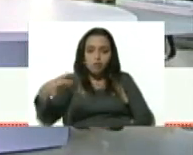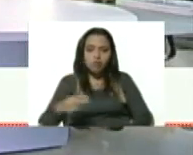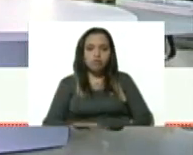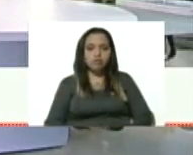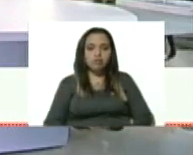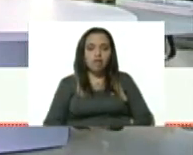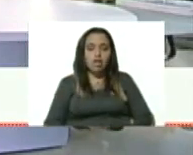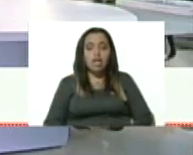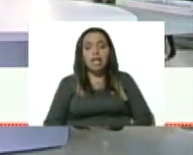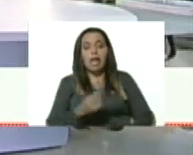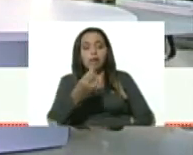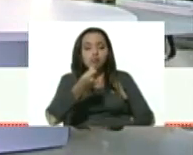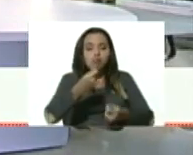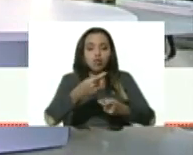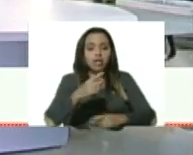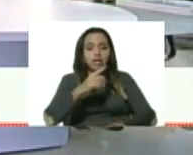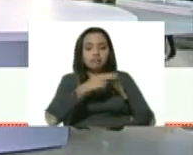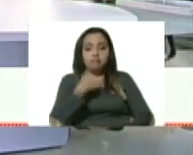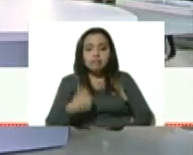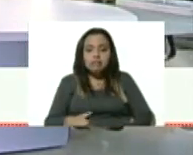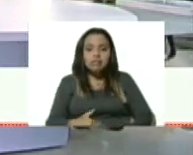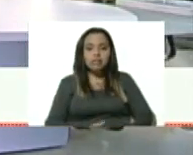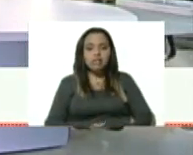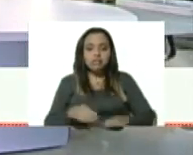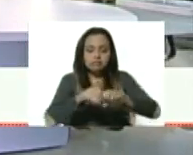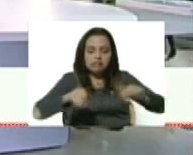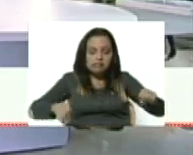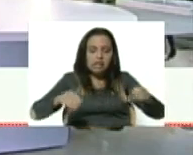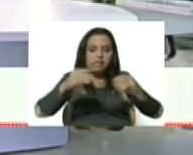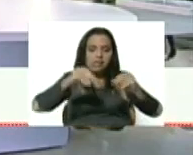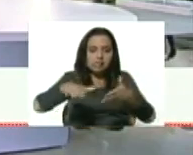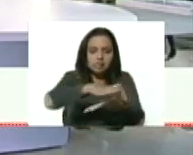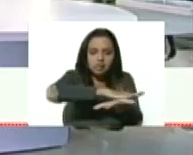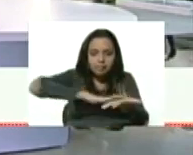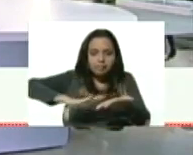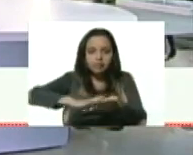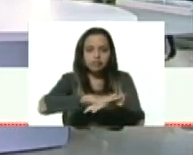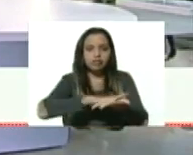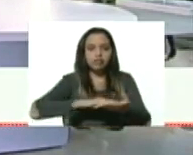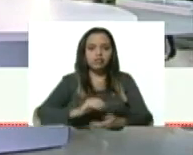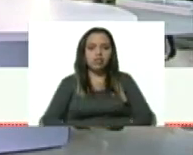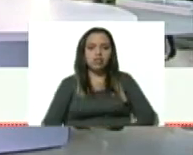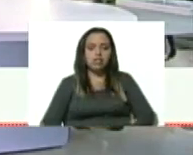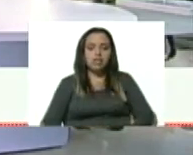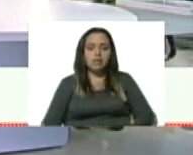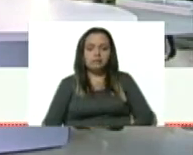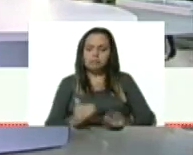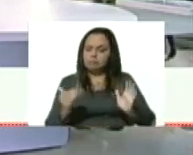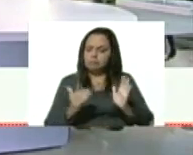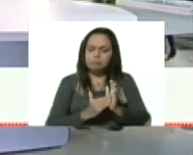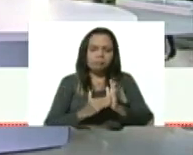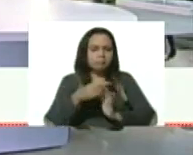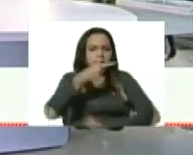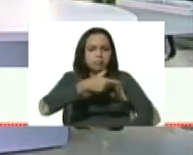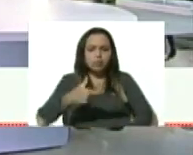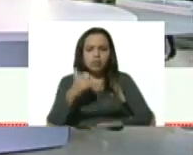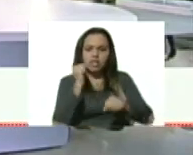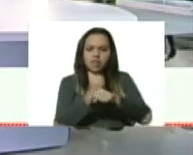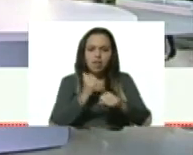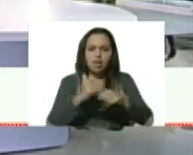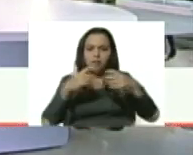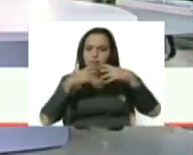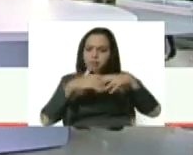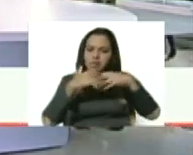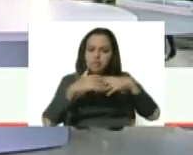yuanes. Implica cabilla, cemento, implica miles de trabajadores,